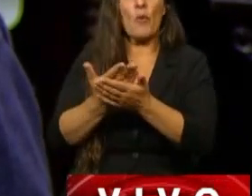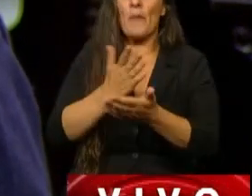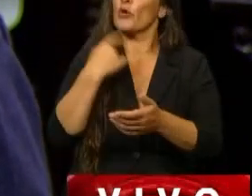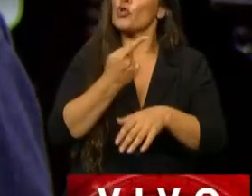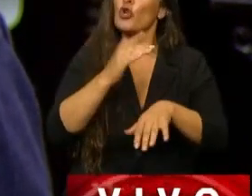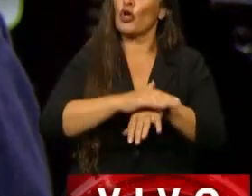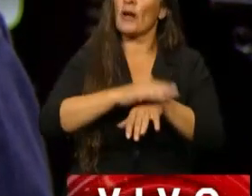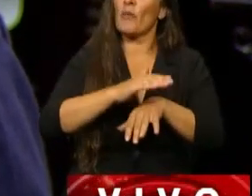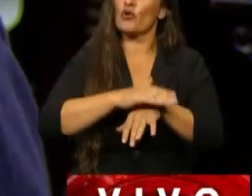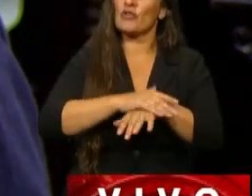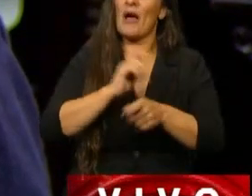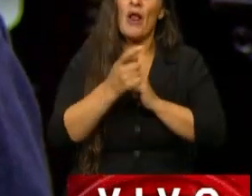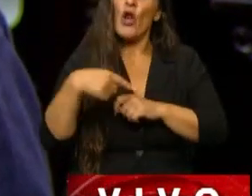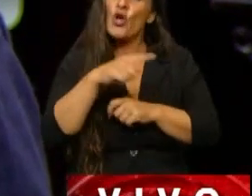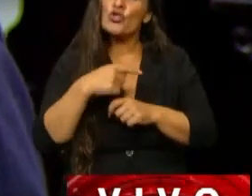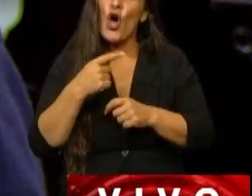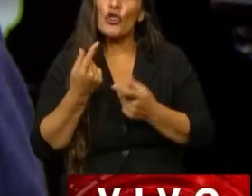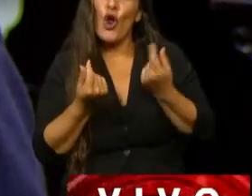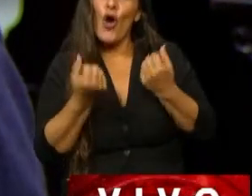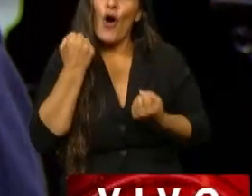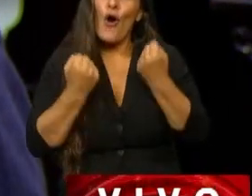nosotros mismos más austeros,